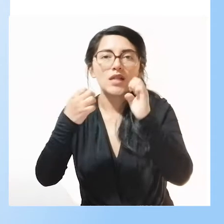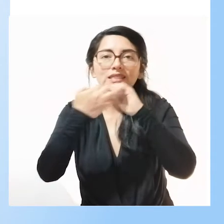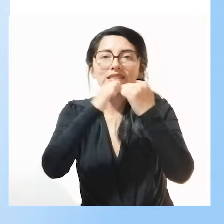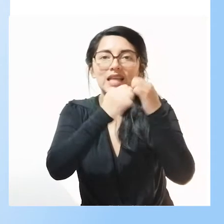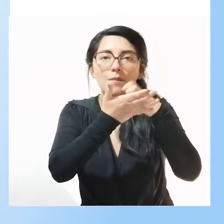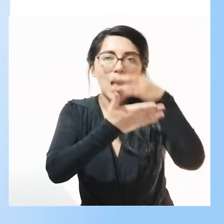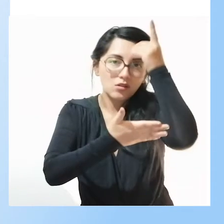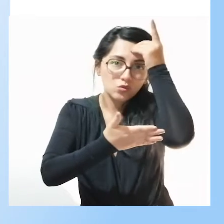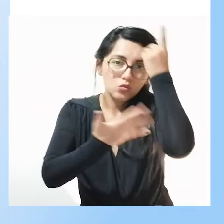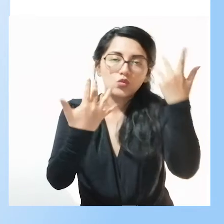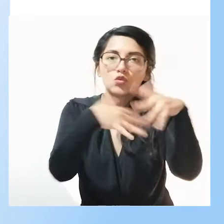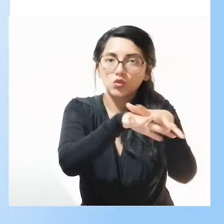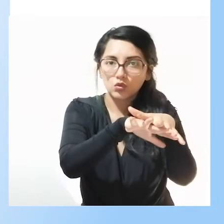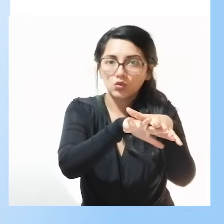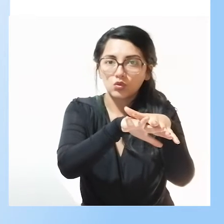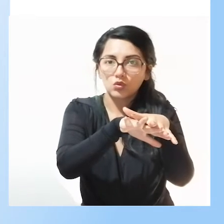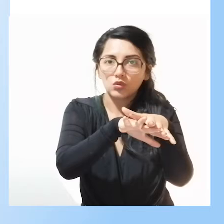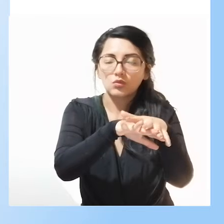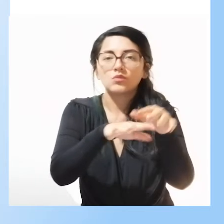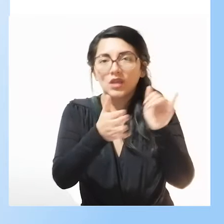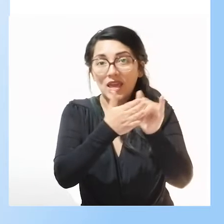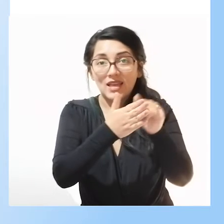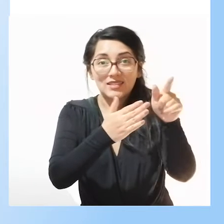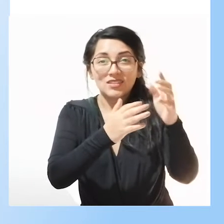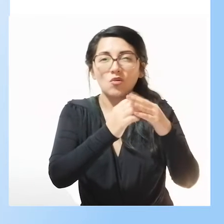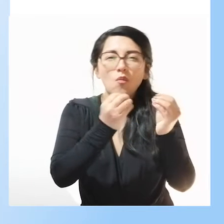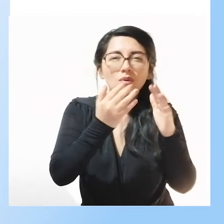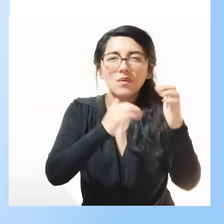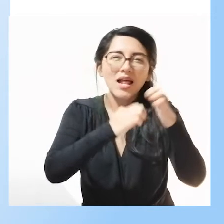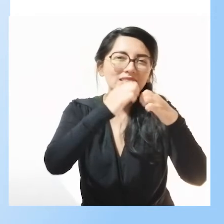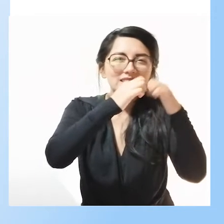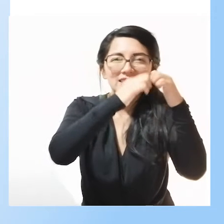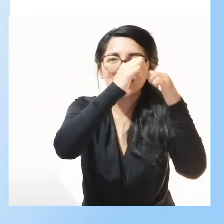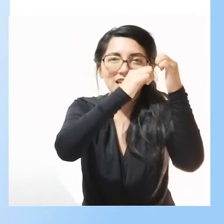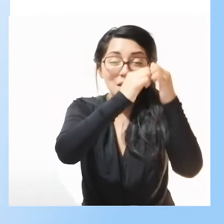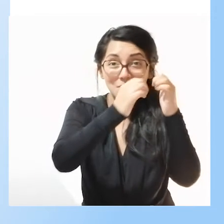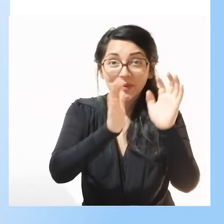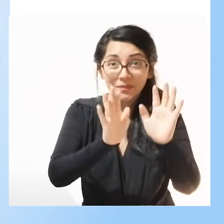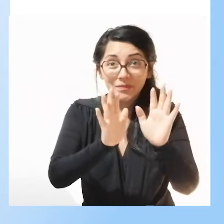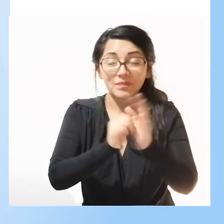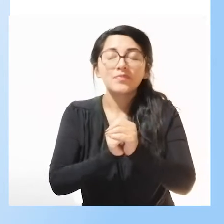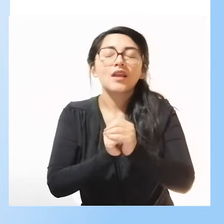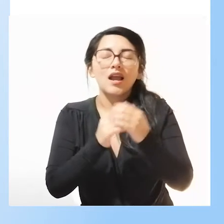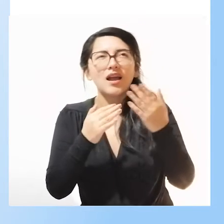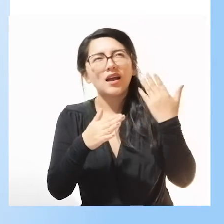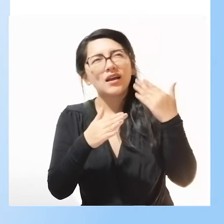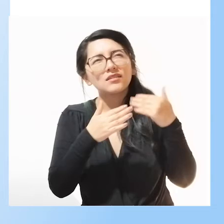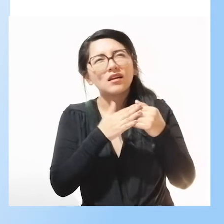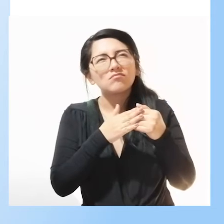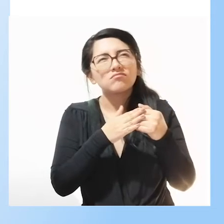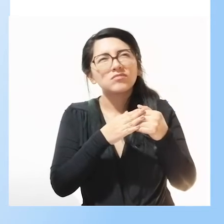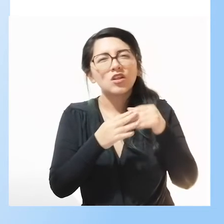inclusivo aportado como un esquema por Ainscough, ahora hace muy poquito en un artículo